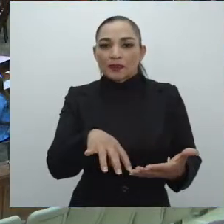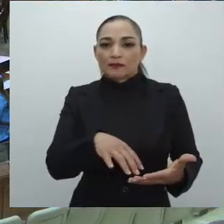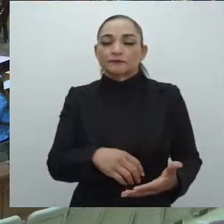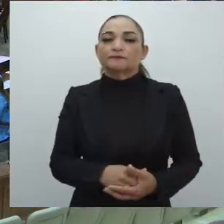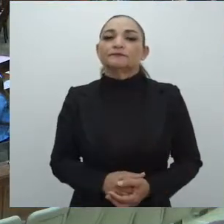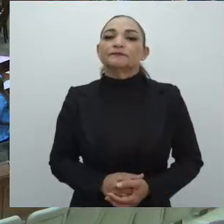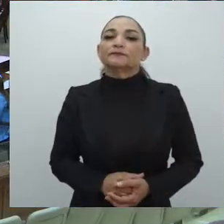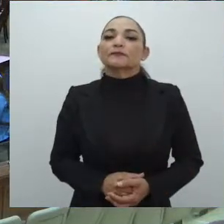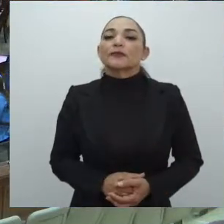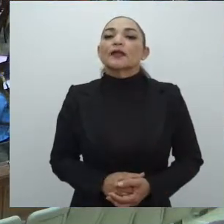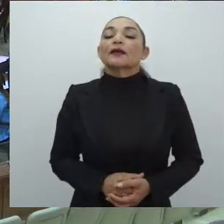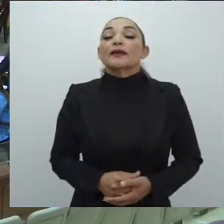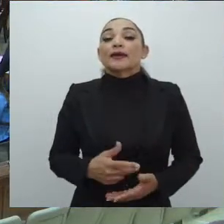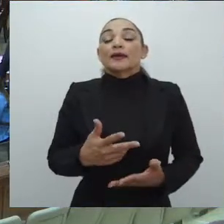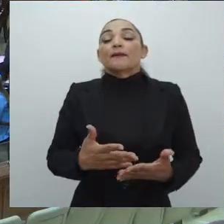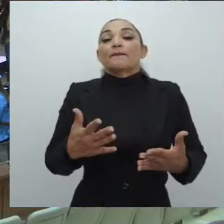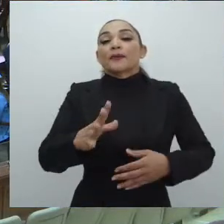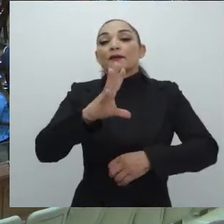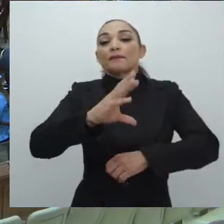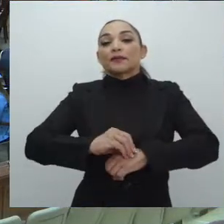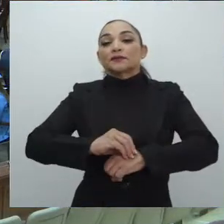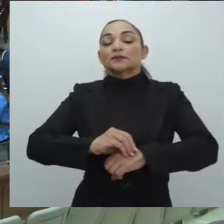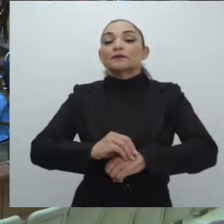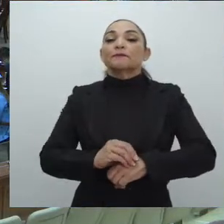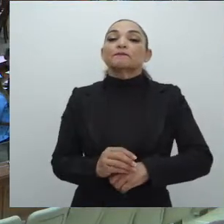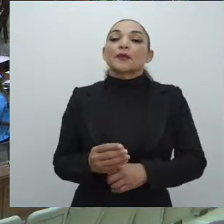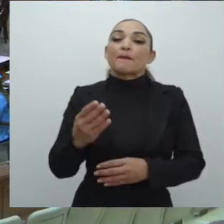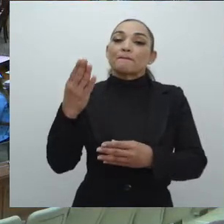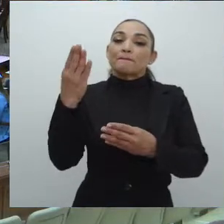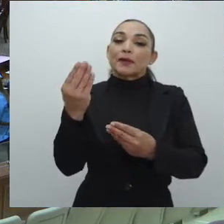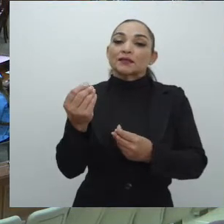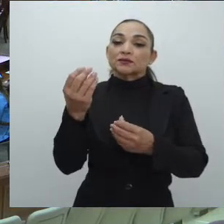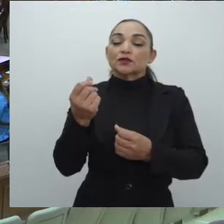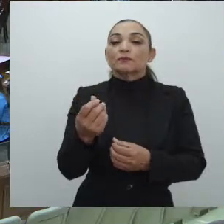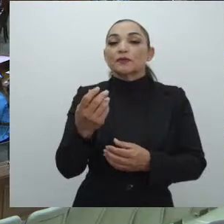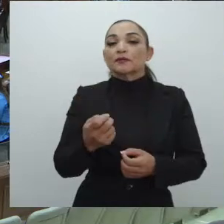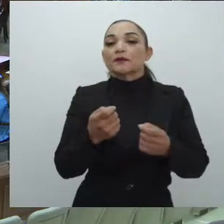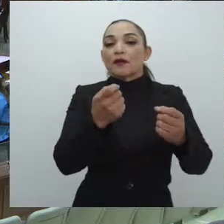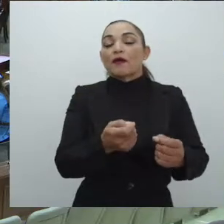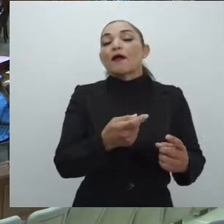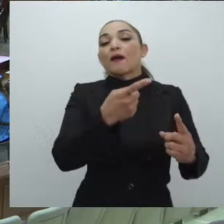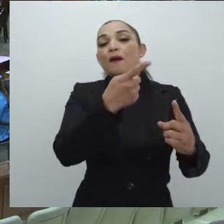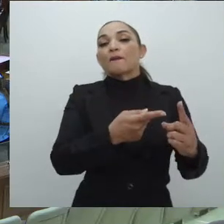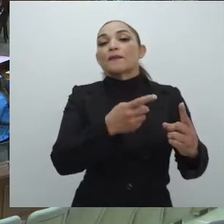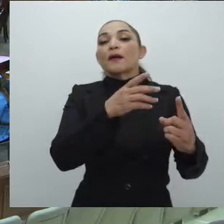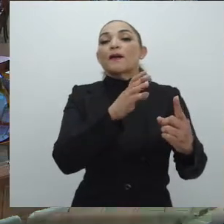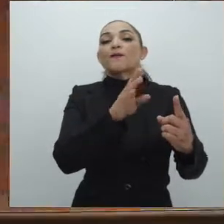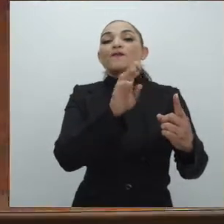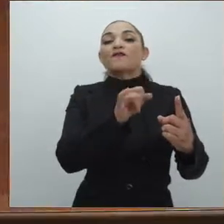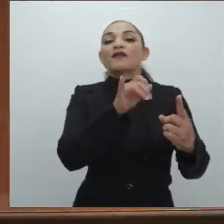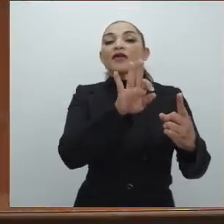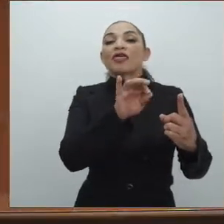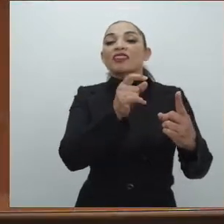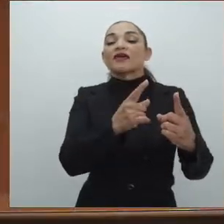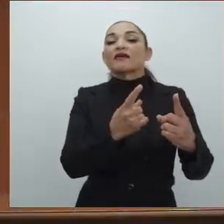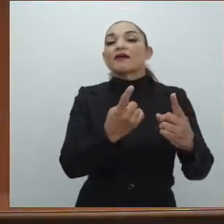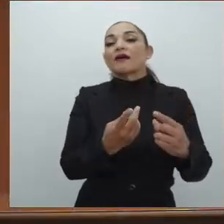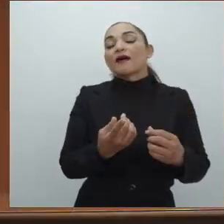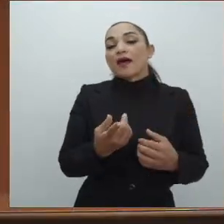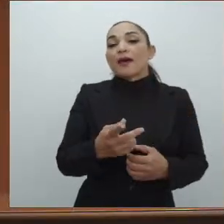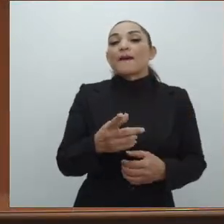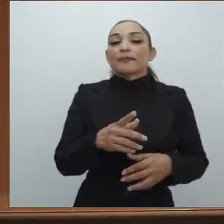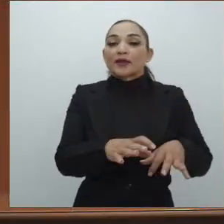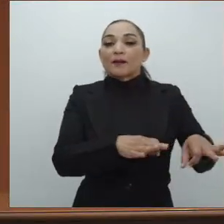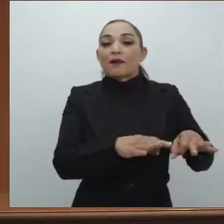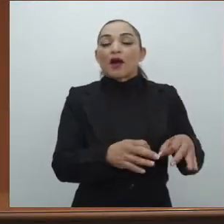Con su permiso, diputado presidente. Pensión por retiro anticipado a Freddy Cervantes Valenzuela, categoría agente judicial.